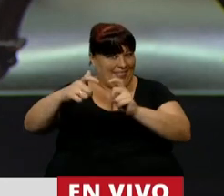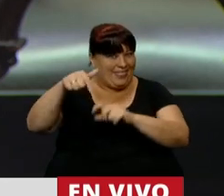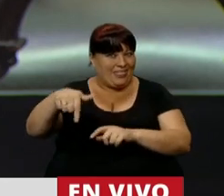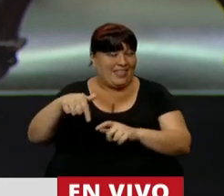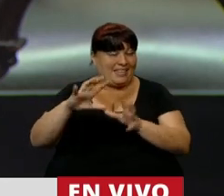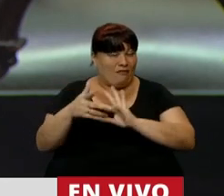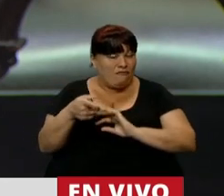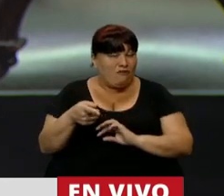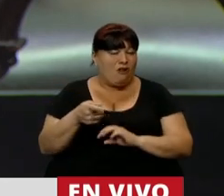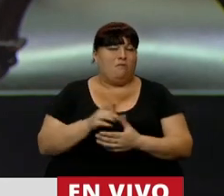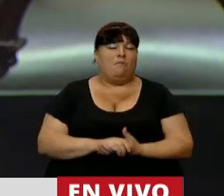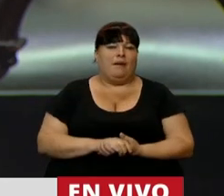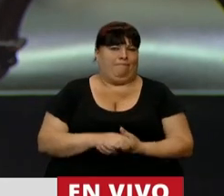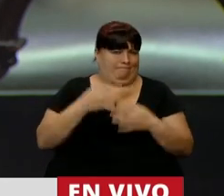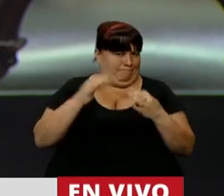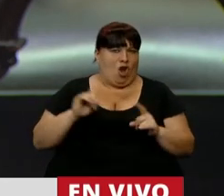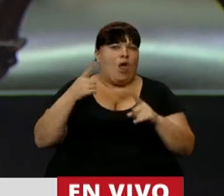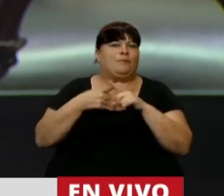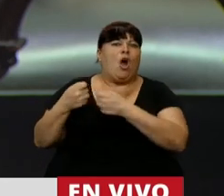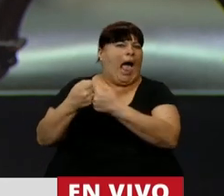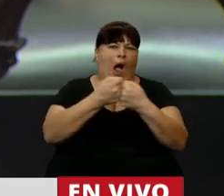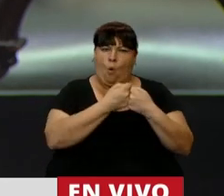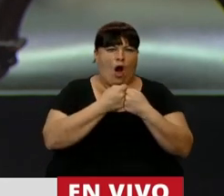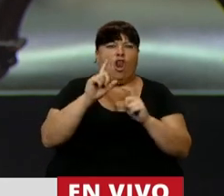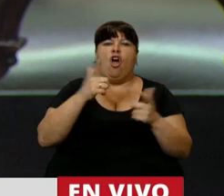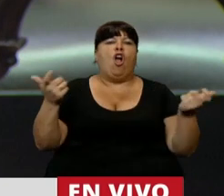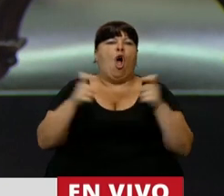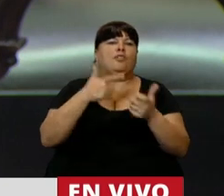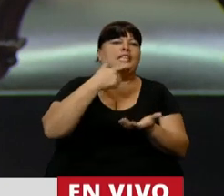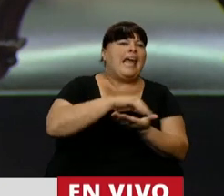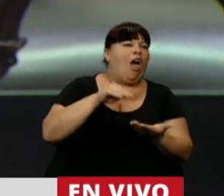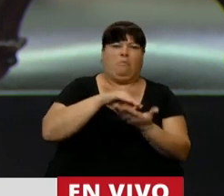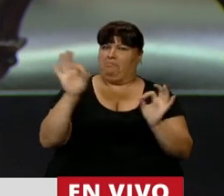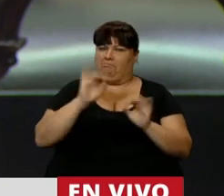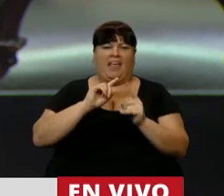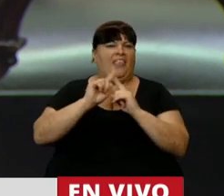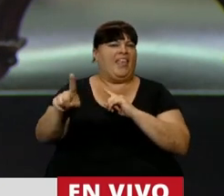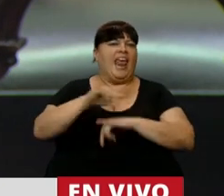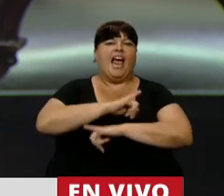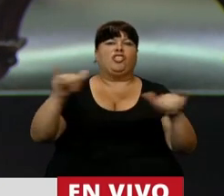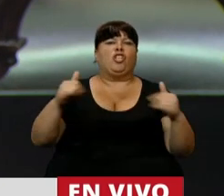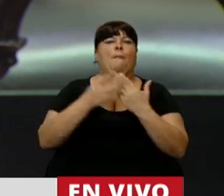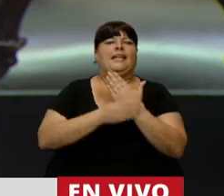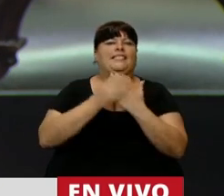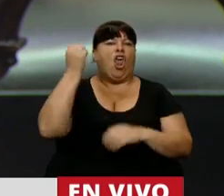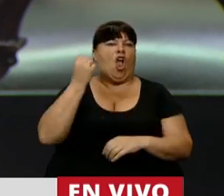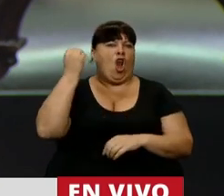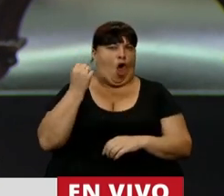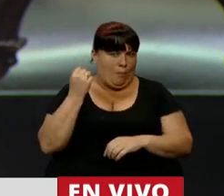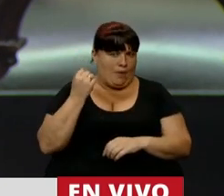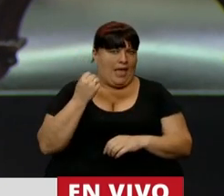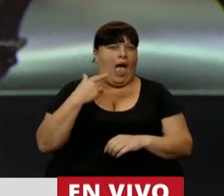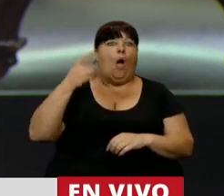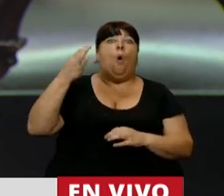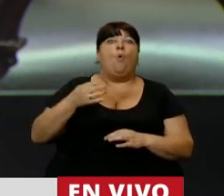este sistema, que en definitiva no fue por consenso, no fue a través de la Comisión Bicameral, sino que se anunció por el Ministerio de Economía a la